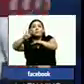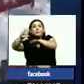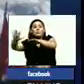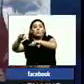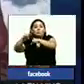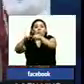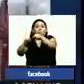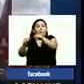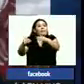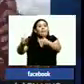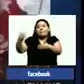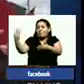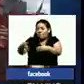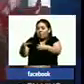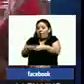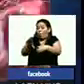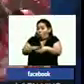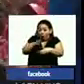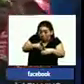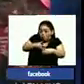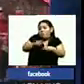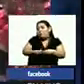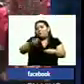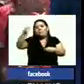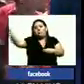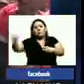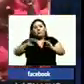que debe retornar al Estado.